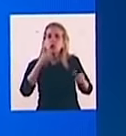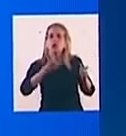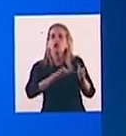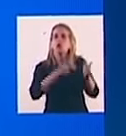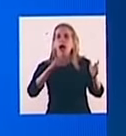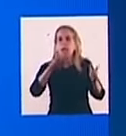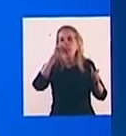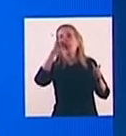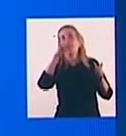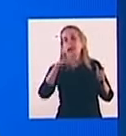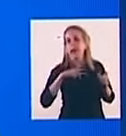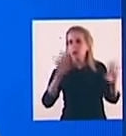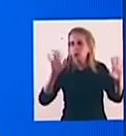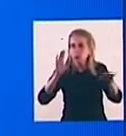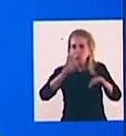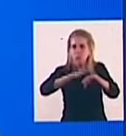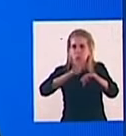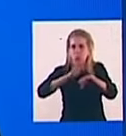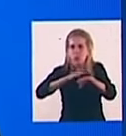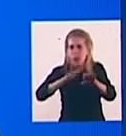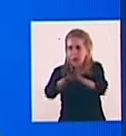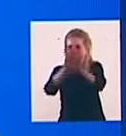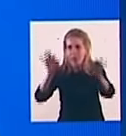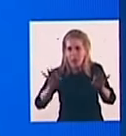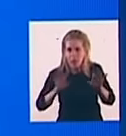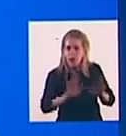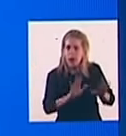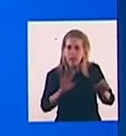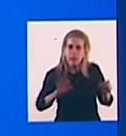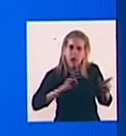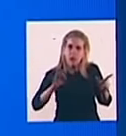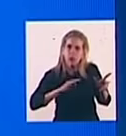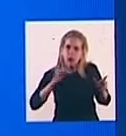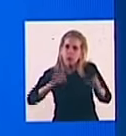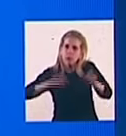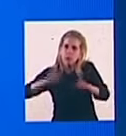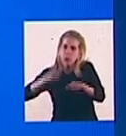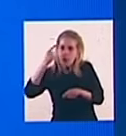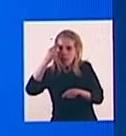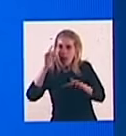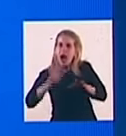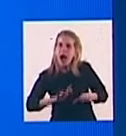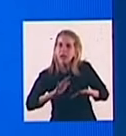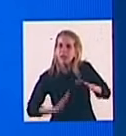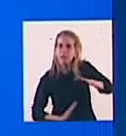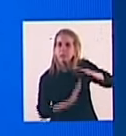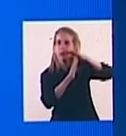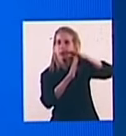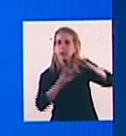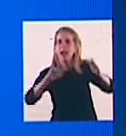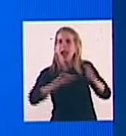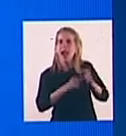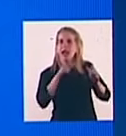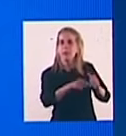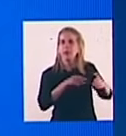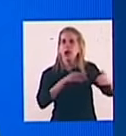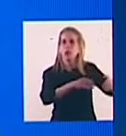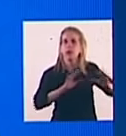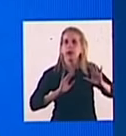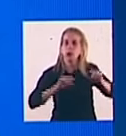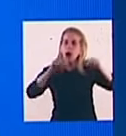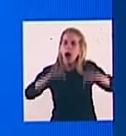esta llegada de Feletti al gobierno y esta política de tratar de congelar precios para frenar la inflación, algo que, como te mostrábamos el